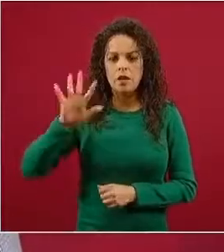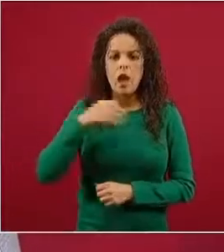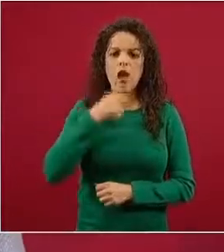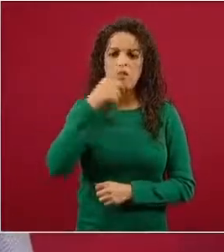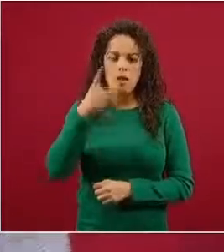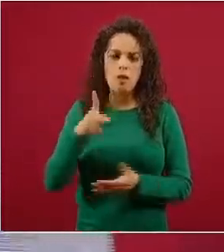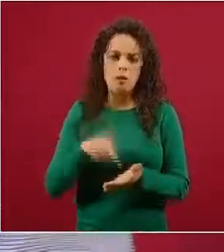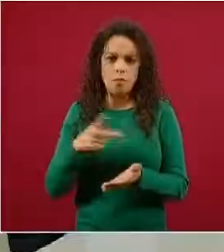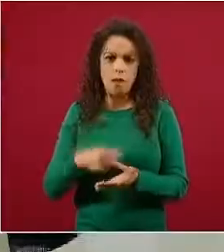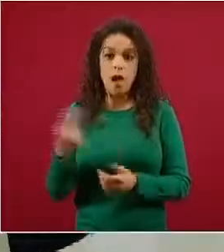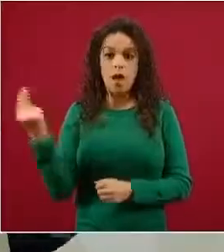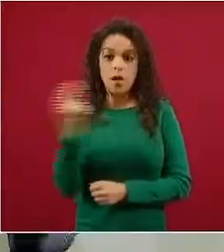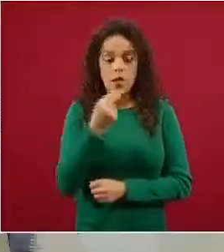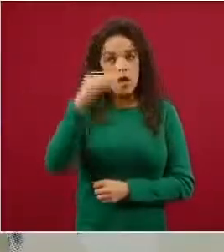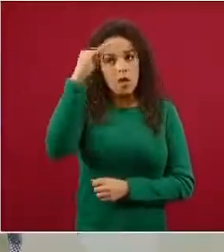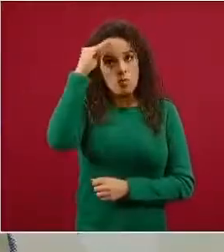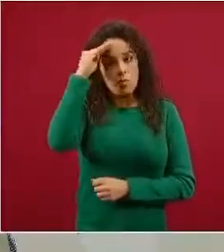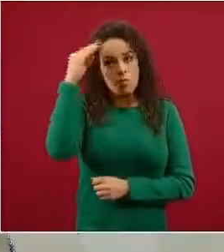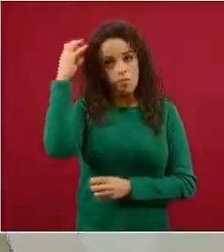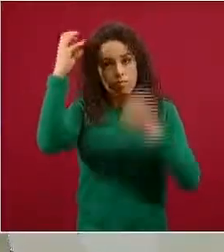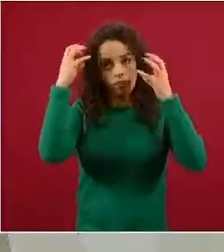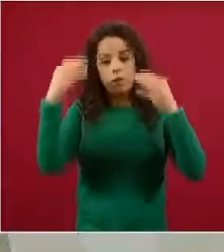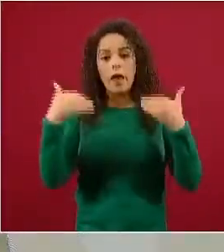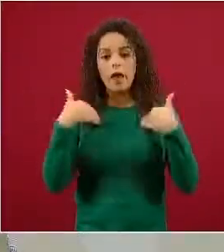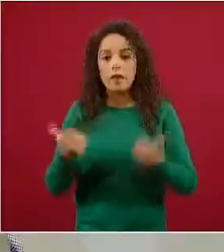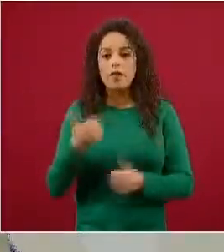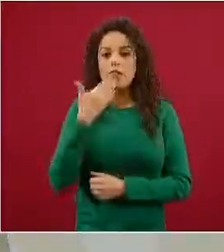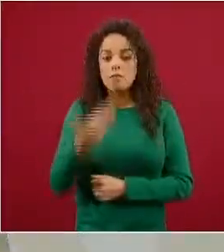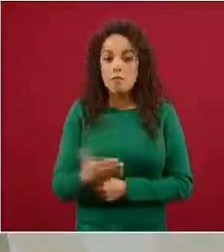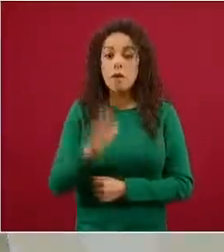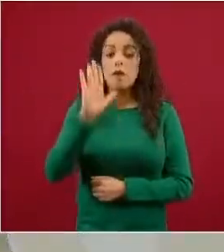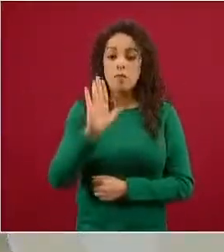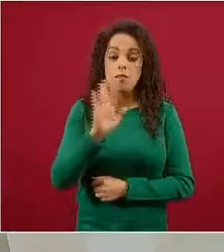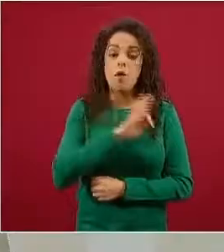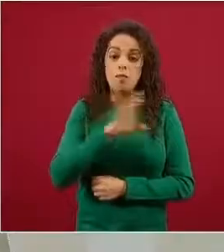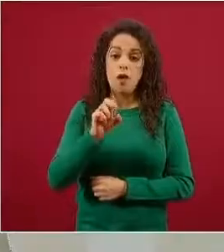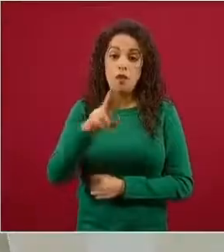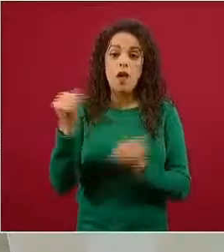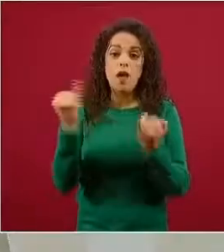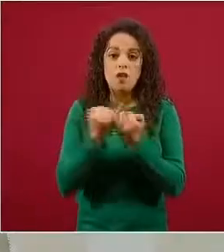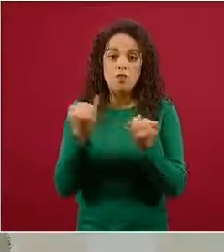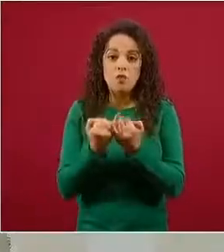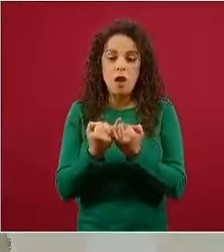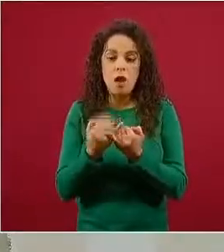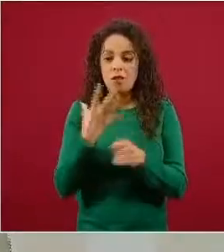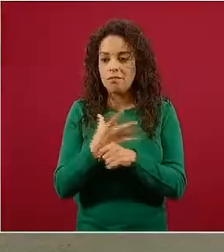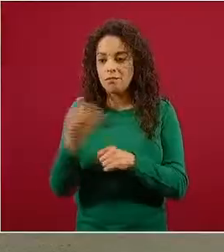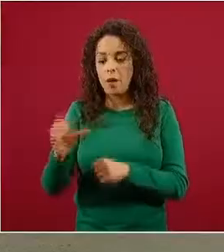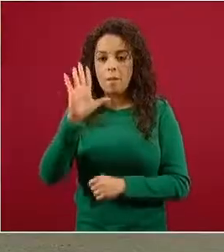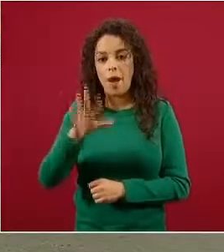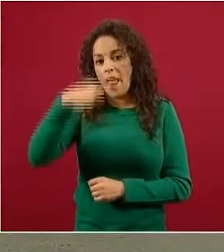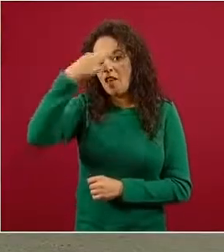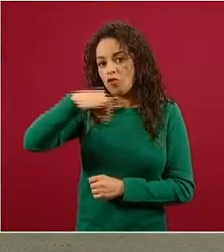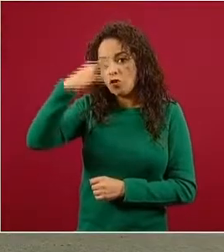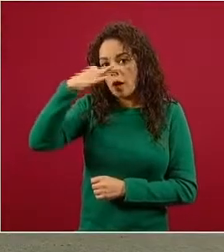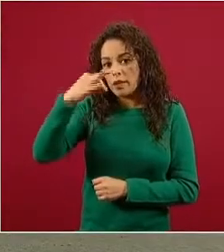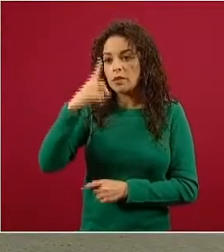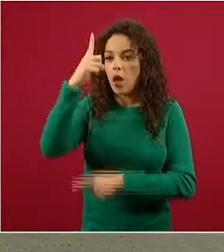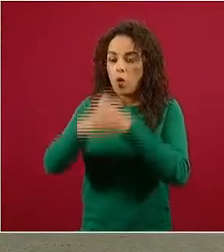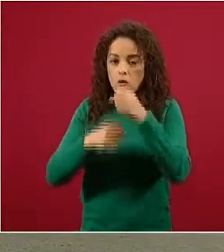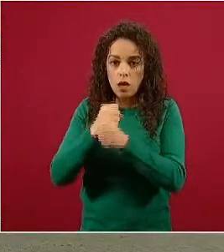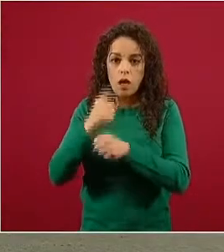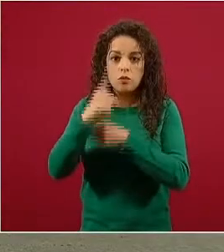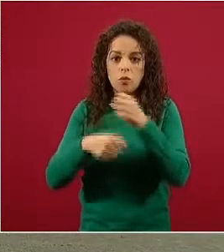una base de datos en el registro y ese registro cómo se valida y después pasa a un registro nacional, pues puede